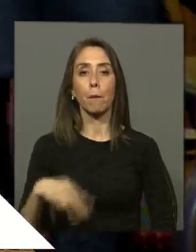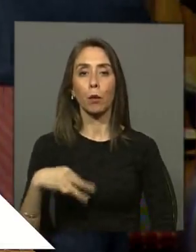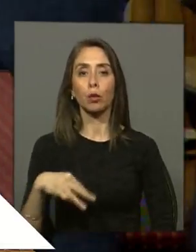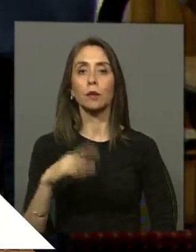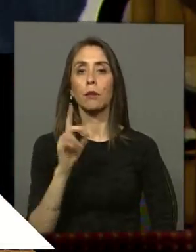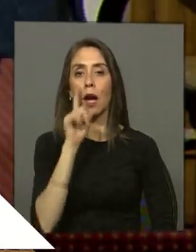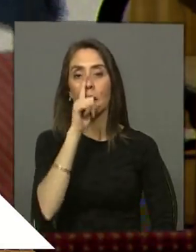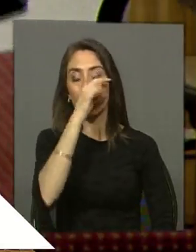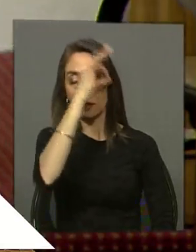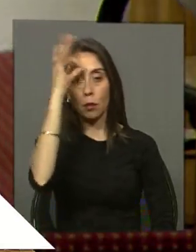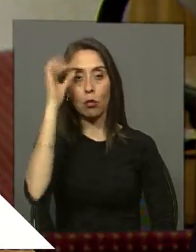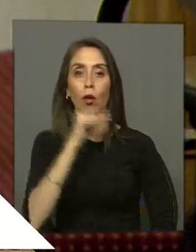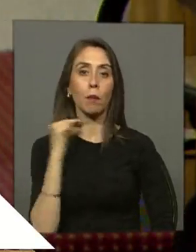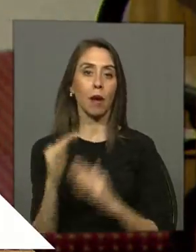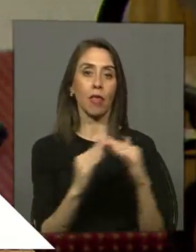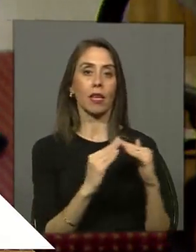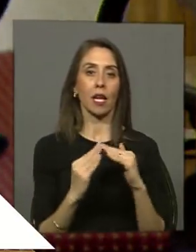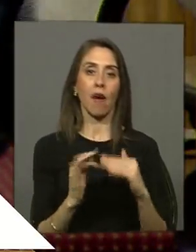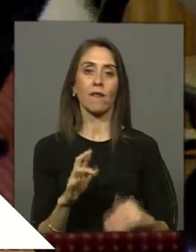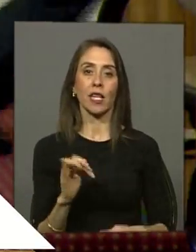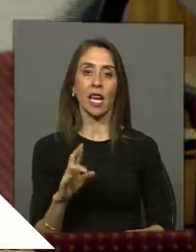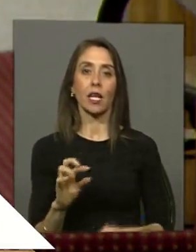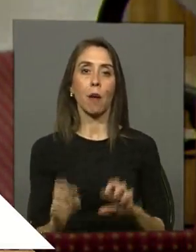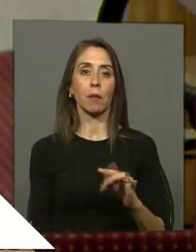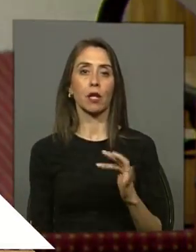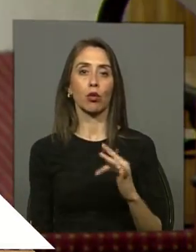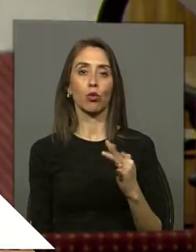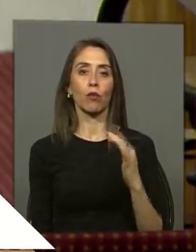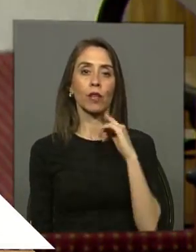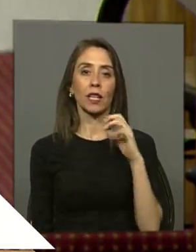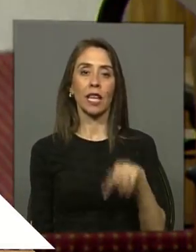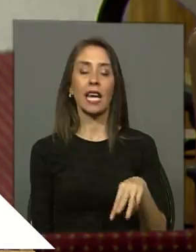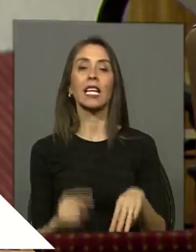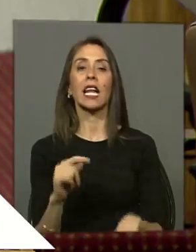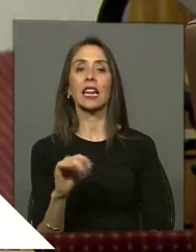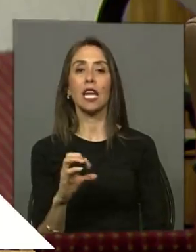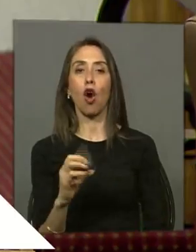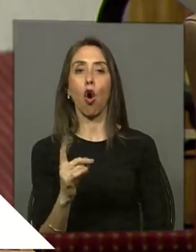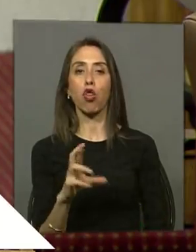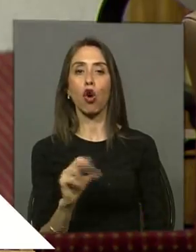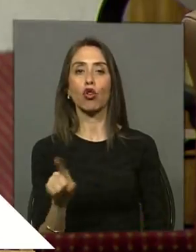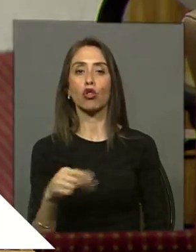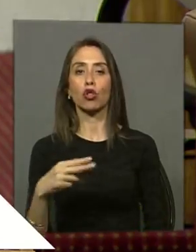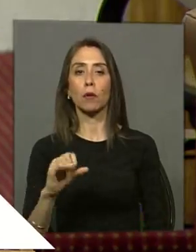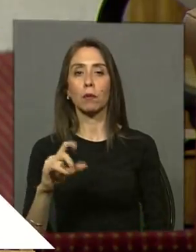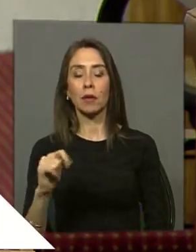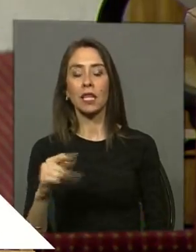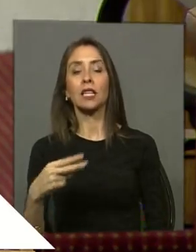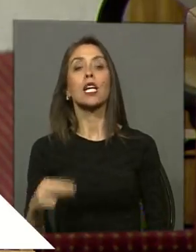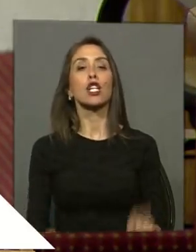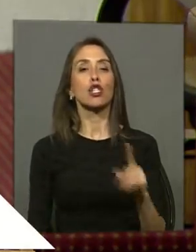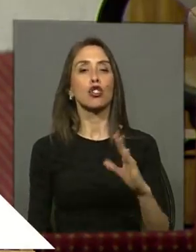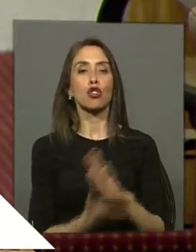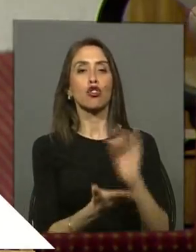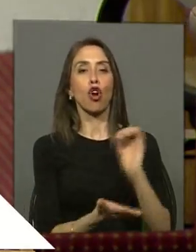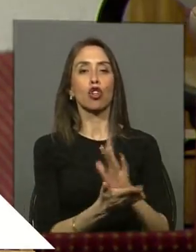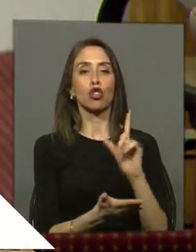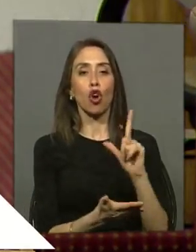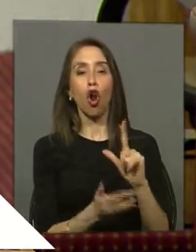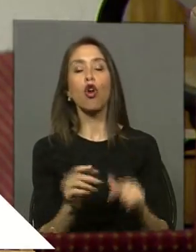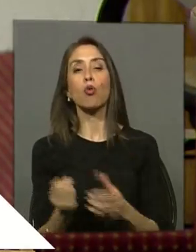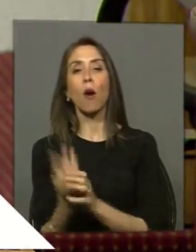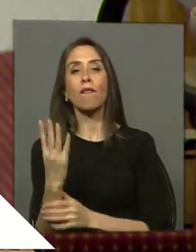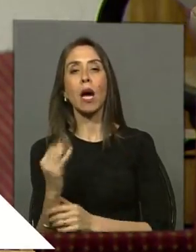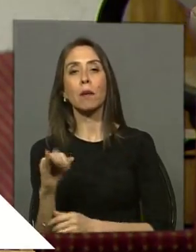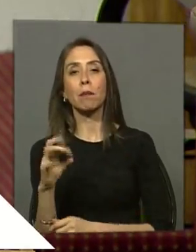Temuco para las casas de Freire de Petrufquén de Toro Schmidt de Gorbea de Cholchol de Nueva Imperial de Saavedra